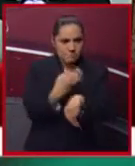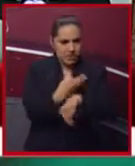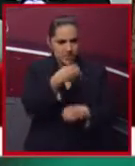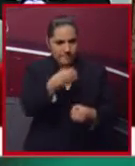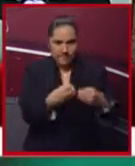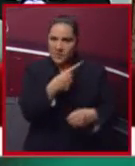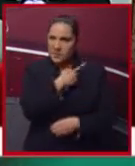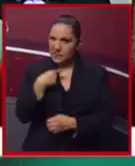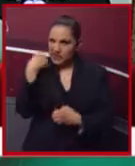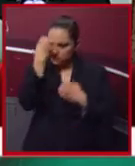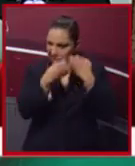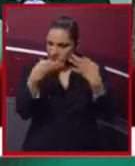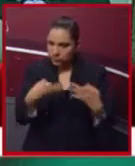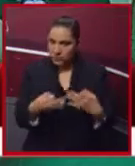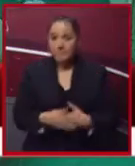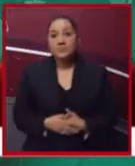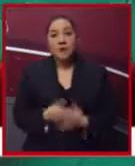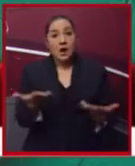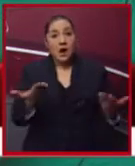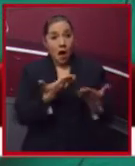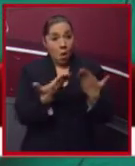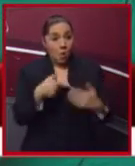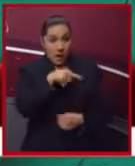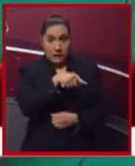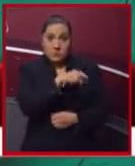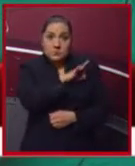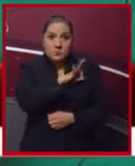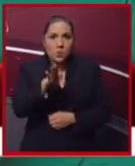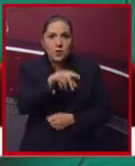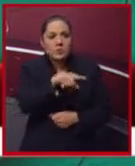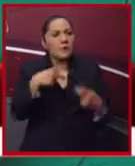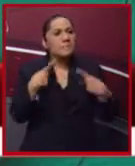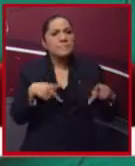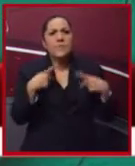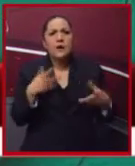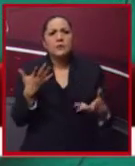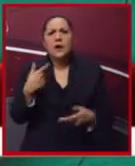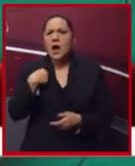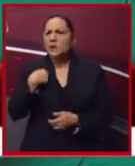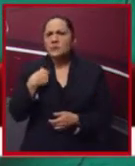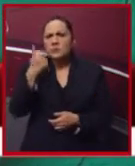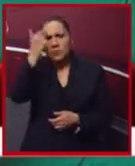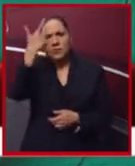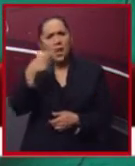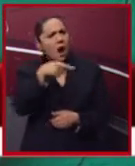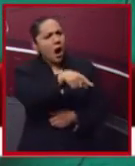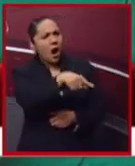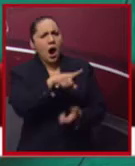por esa sola condición quede excluida del derecho a permanecer en libertad durante el proceso.